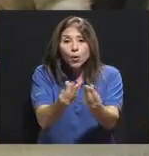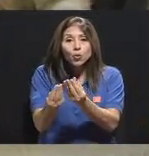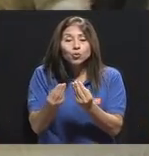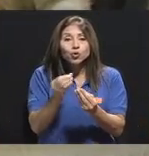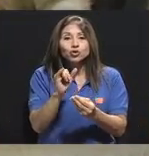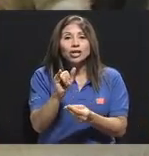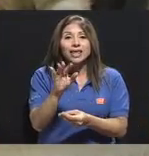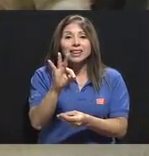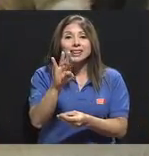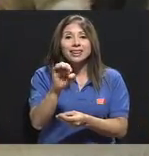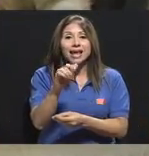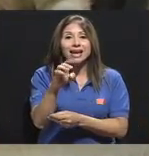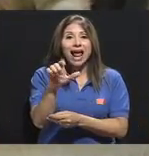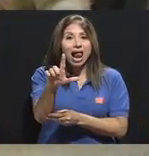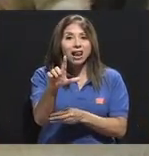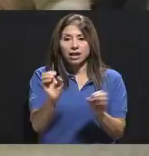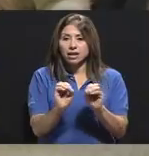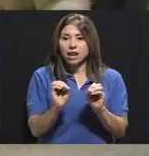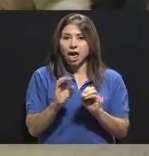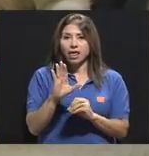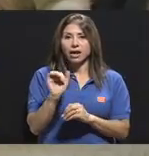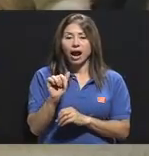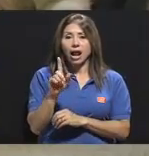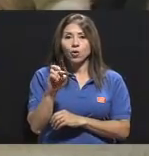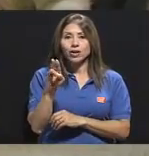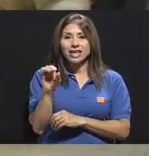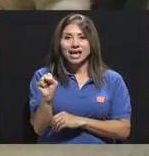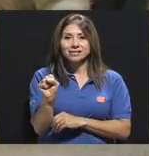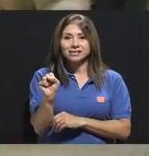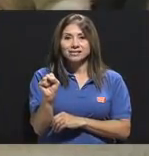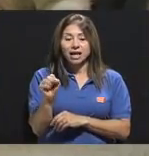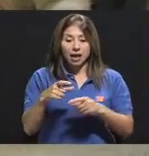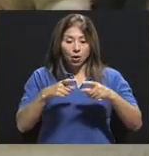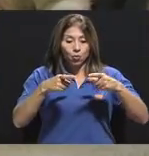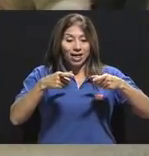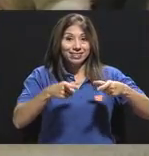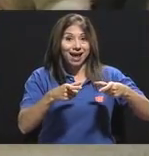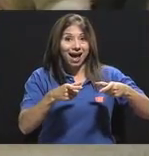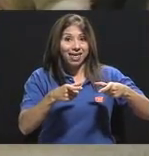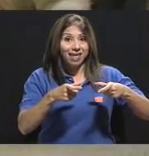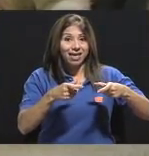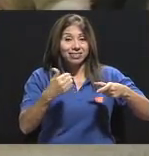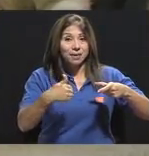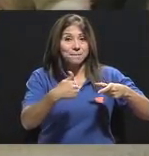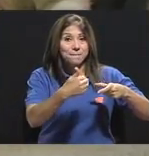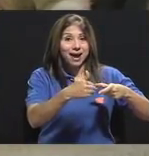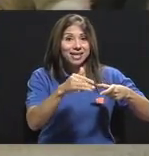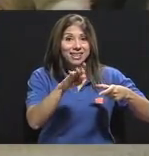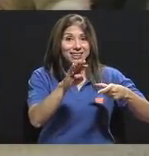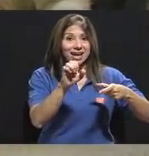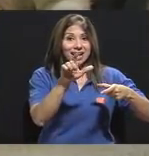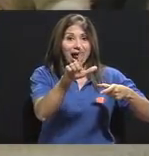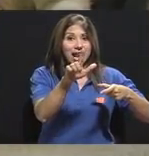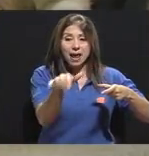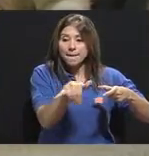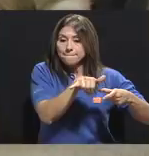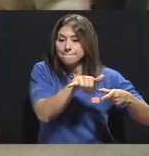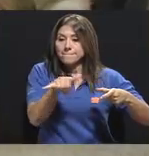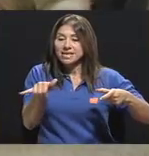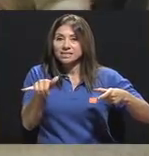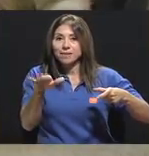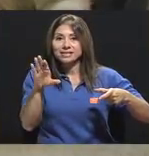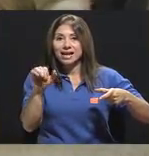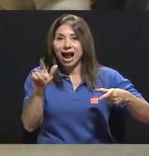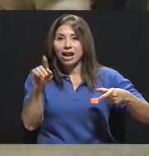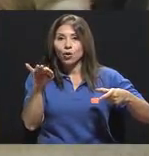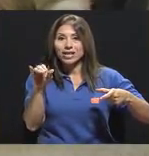a correcto el pan integral una taja de pan integral tiene las mismas calorías que un pan no integral o sea es lo son las mismas calorías o sea